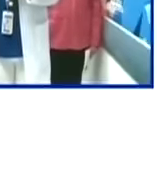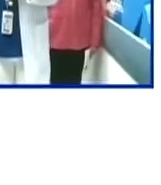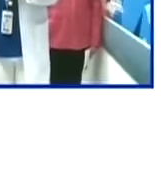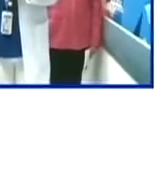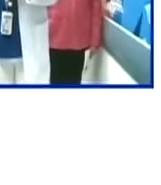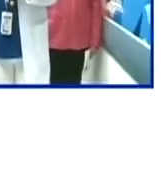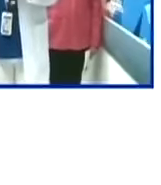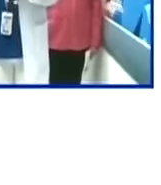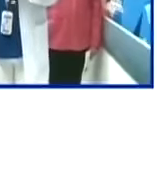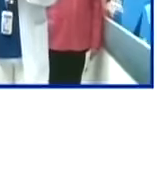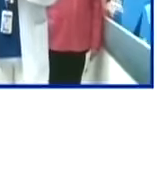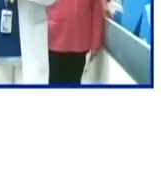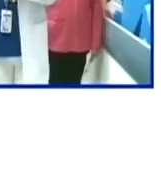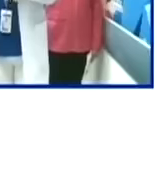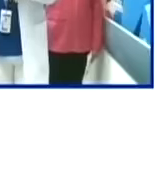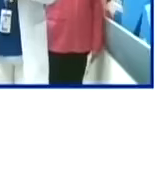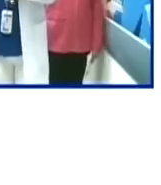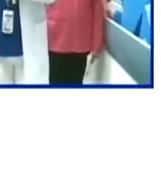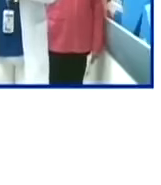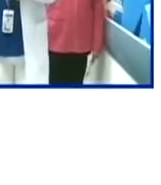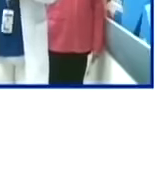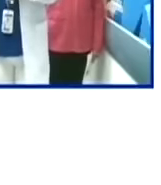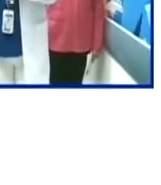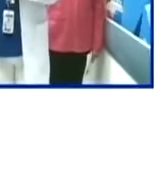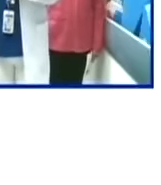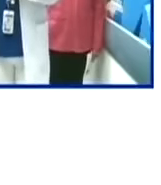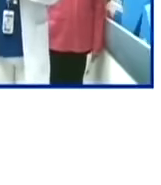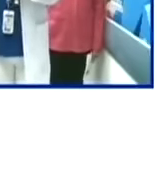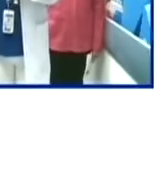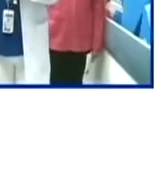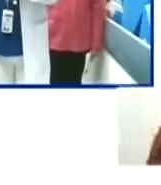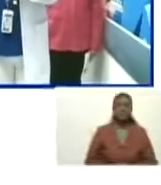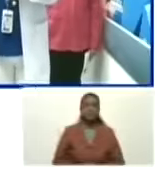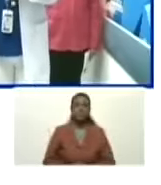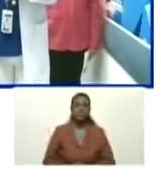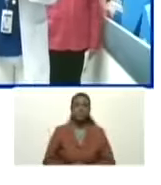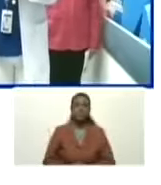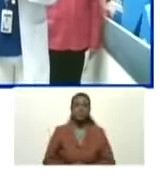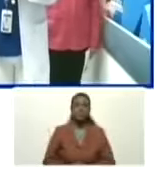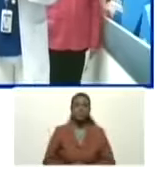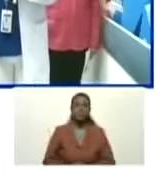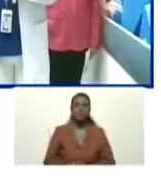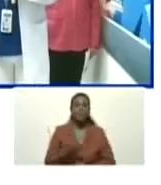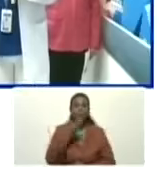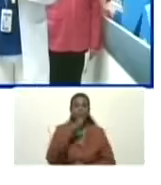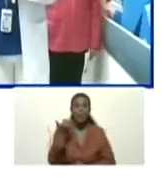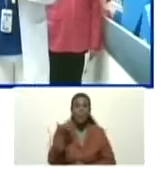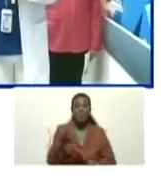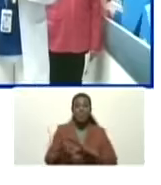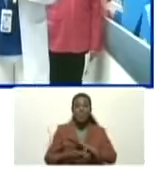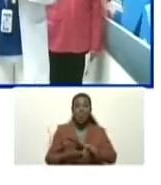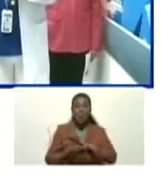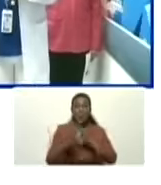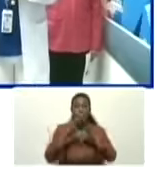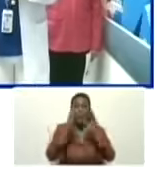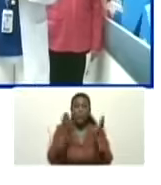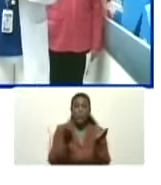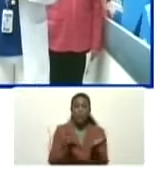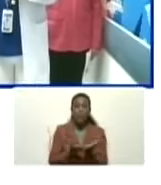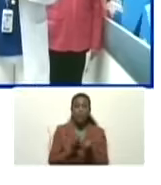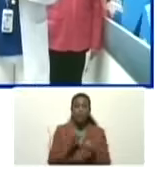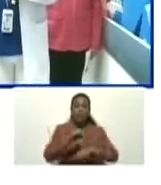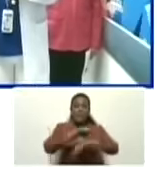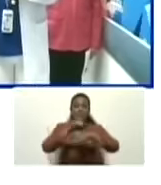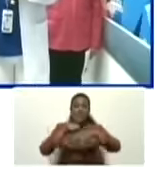precisamente porque hemos logrado recuperar y poner los mejores equipos de tecnología mundial para la unidad de